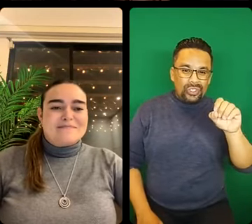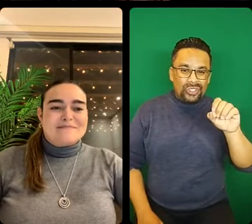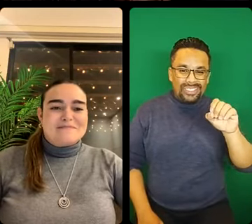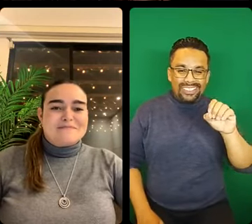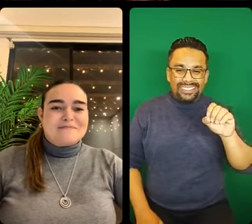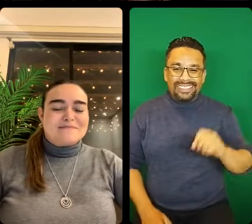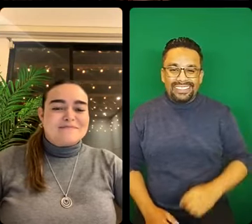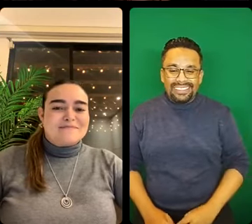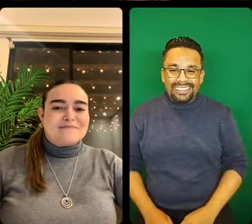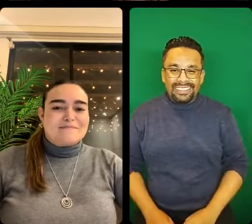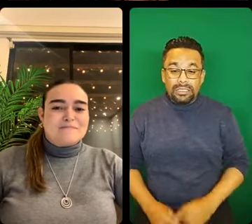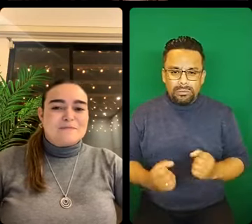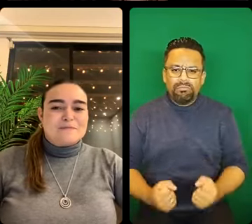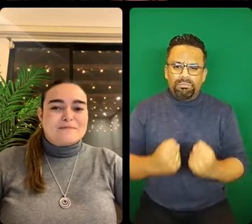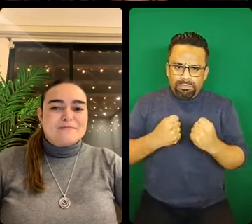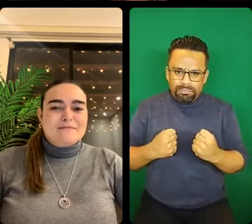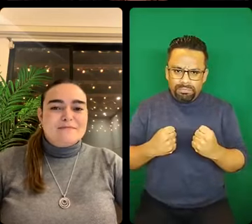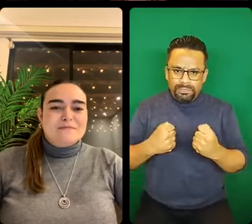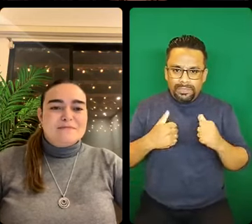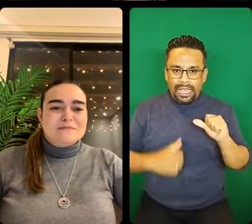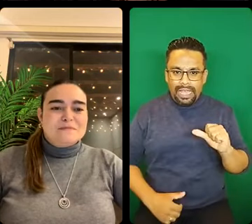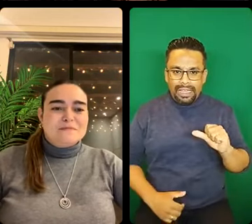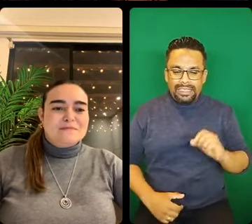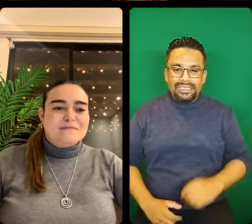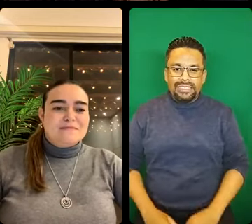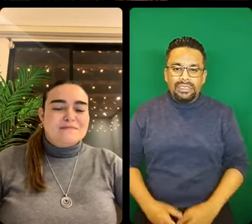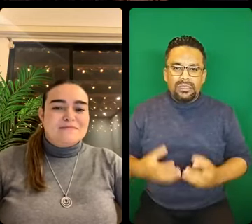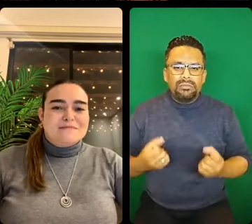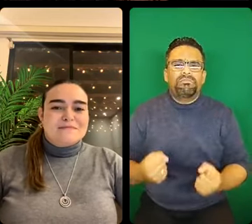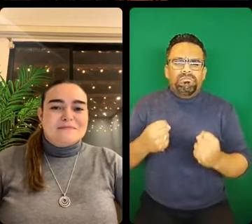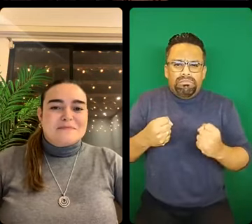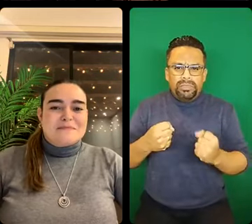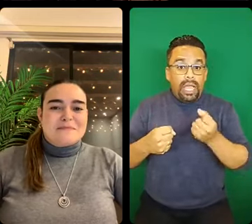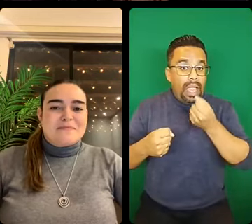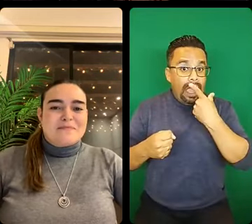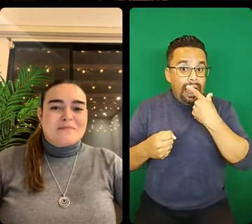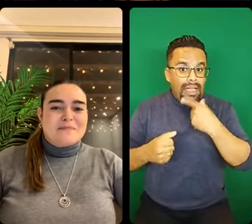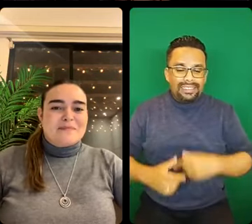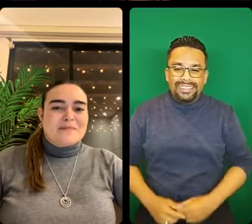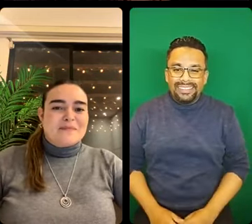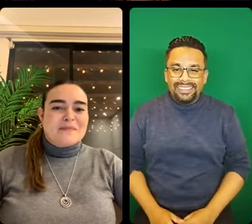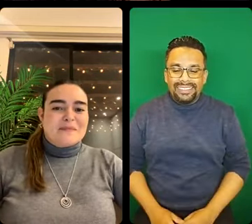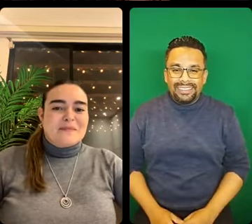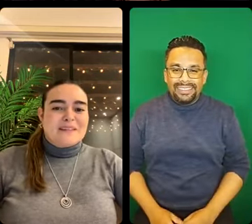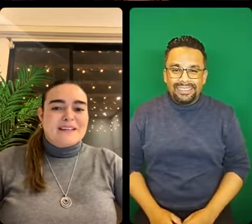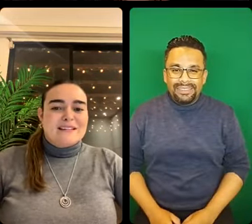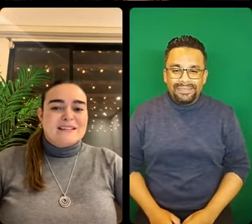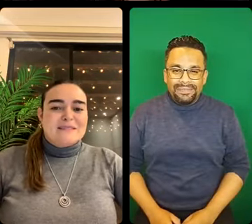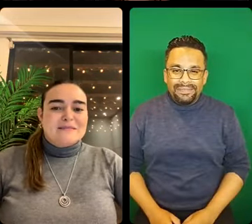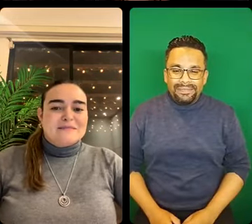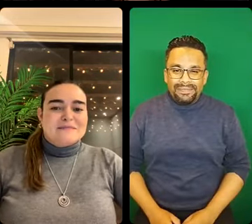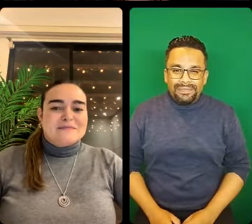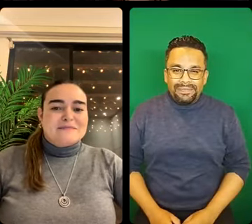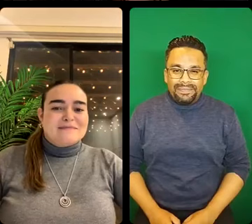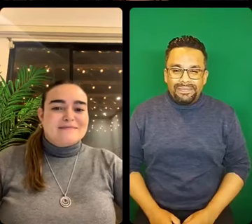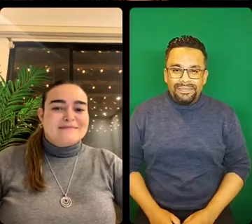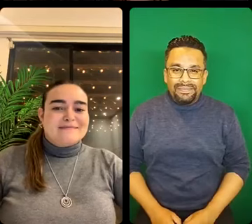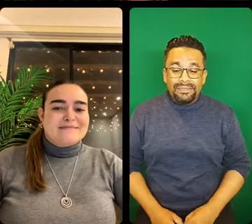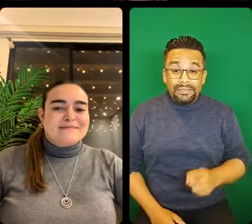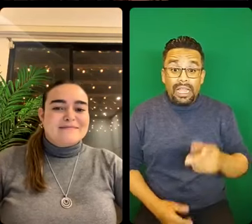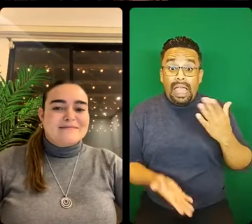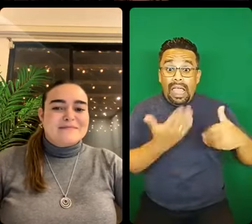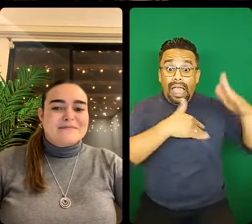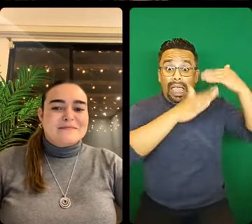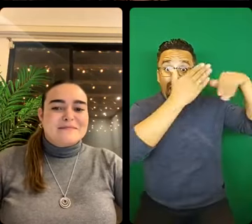de la Cruz Tapias, Empoderamiento Capsulado, Valeria María Giraldo, Érase una vez en el Valle de